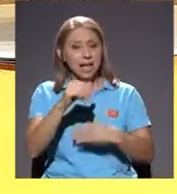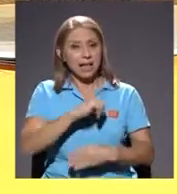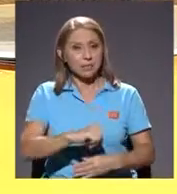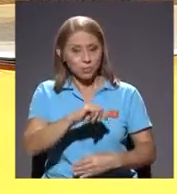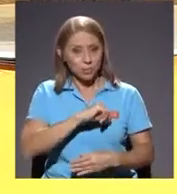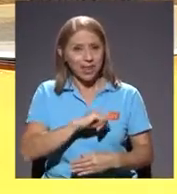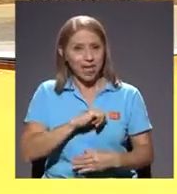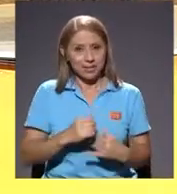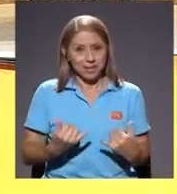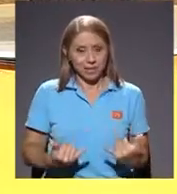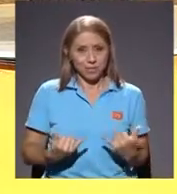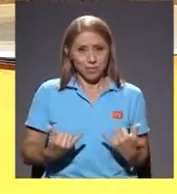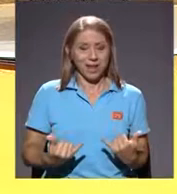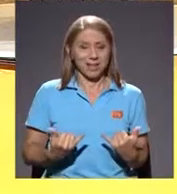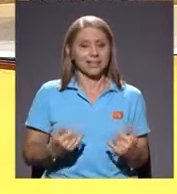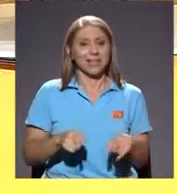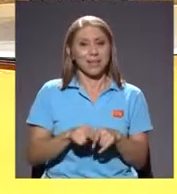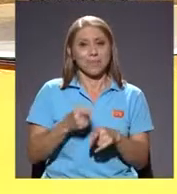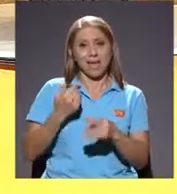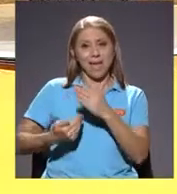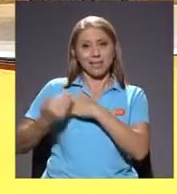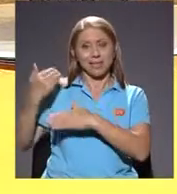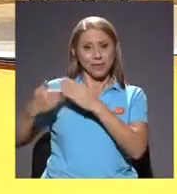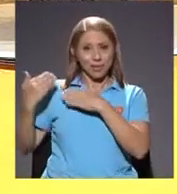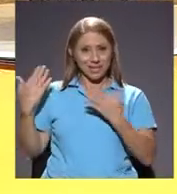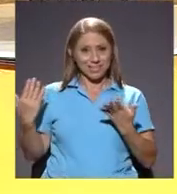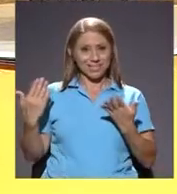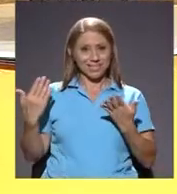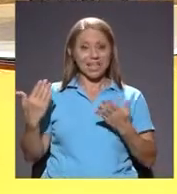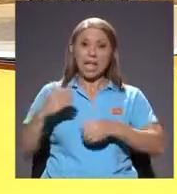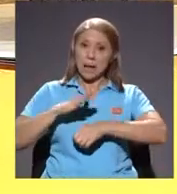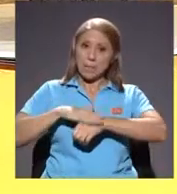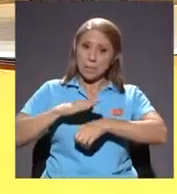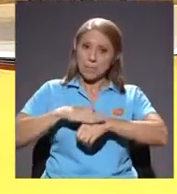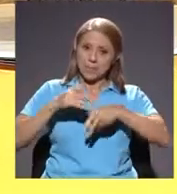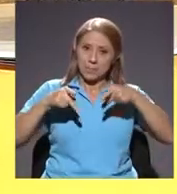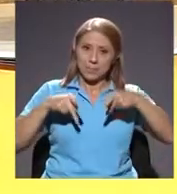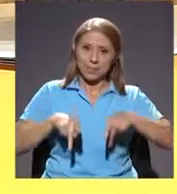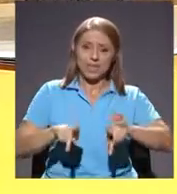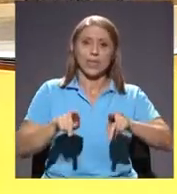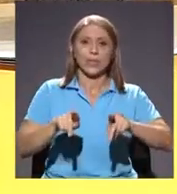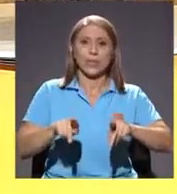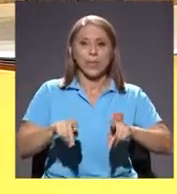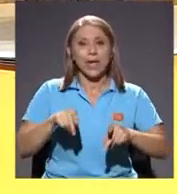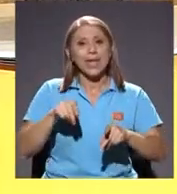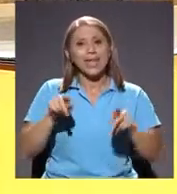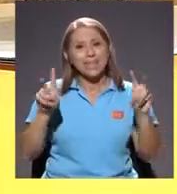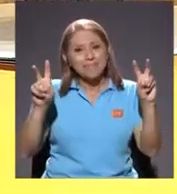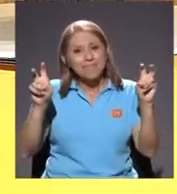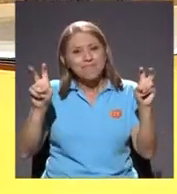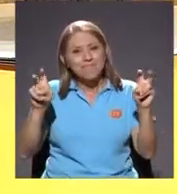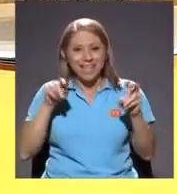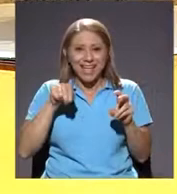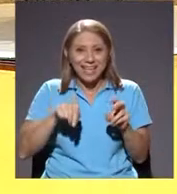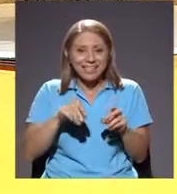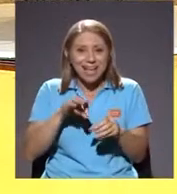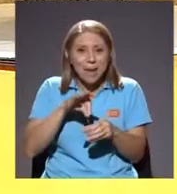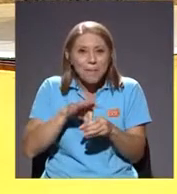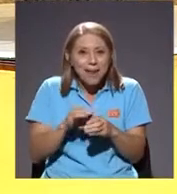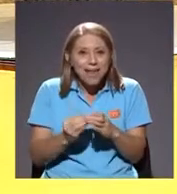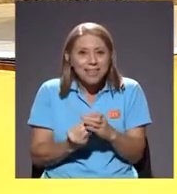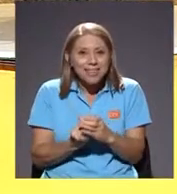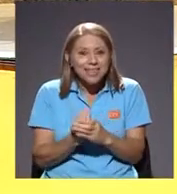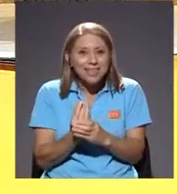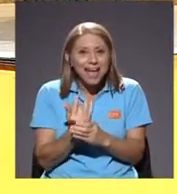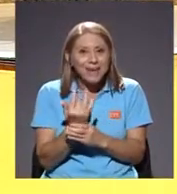actuales y anteriores del canal nos han permitido que esta plantita pequeña ya ya va por el año